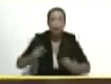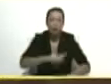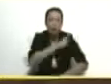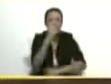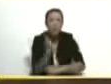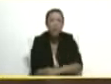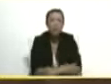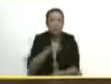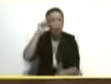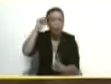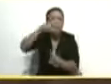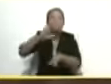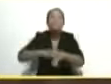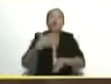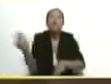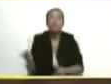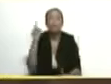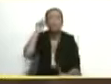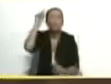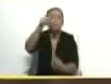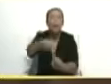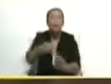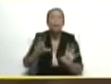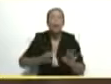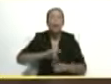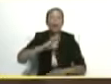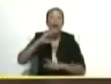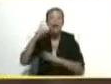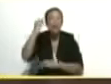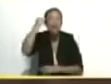fuerza y el legado histórico de la